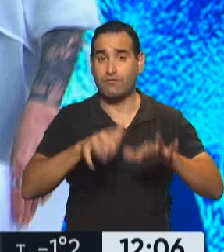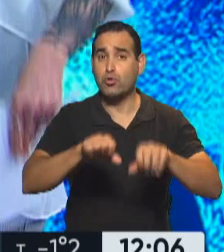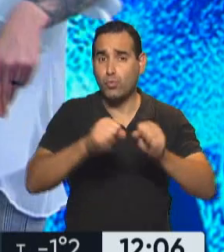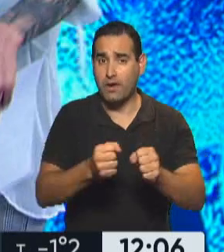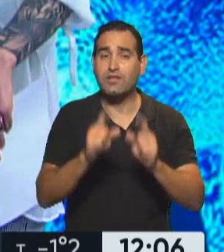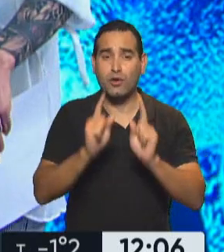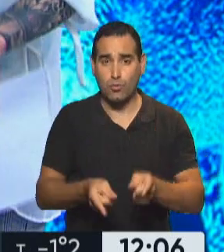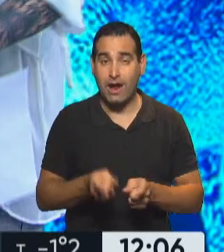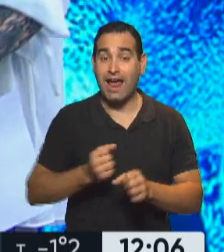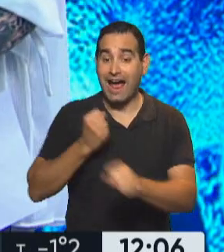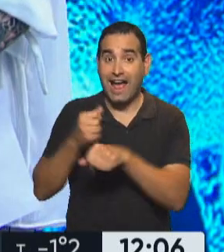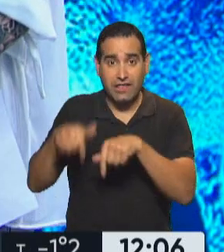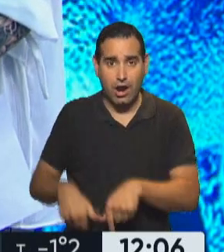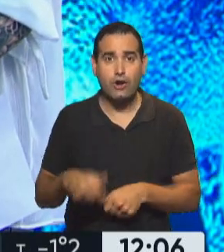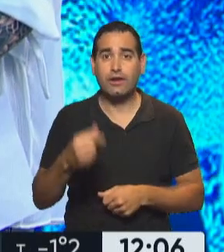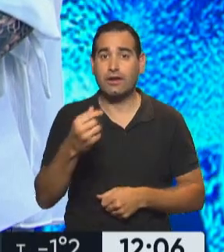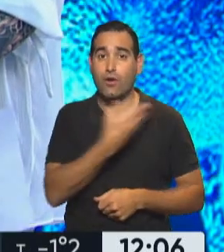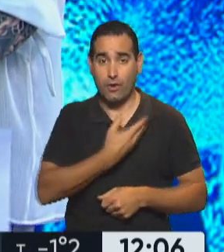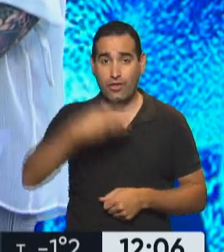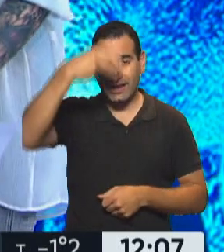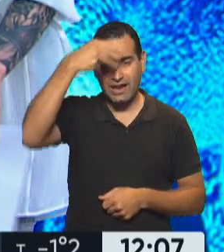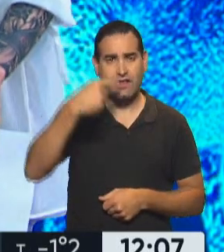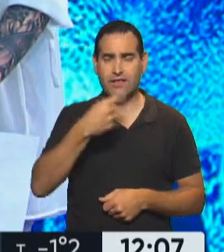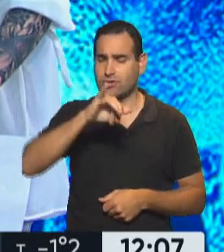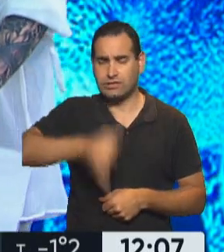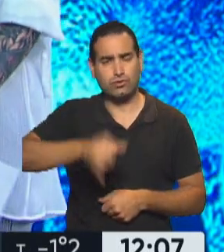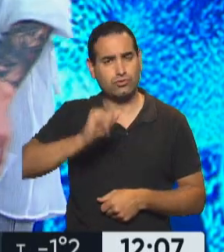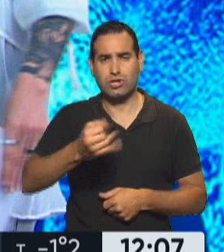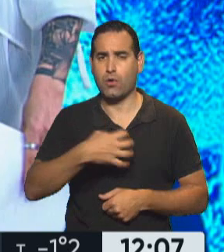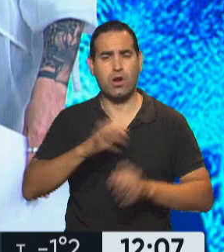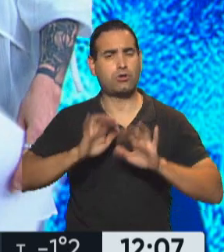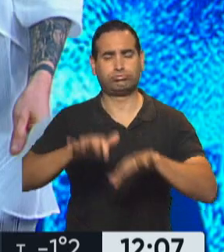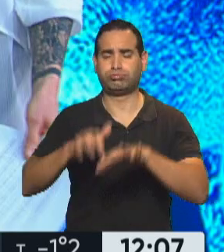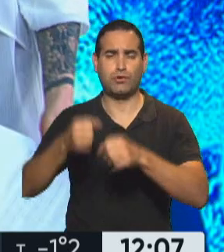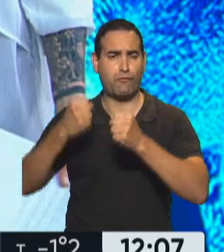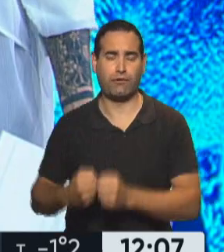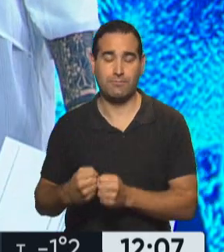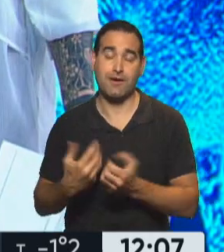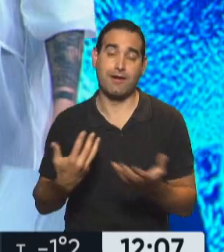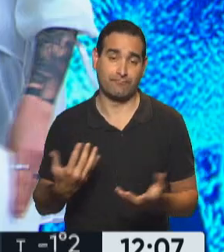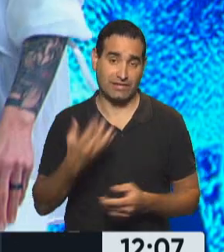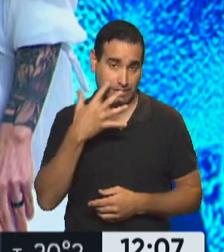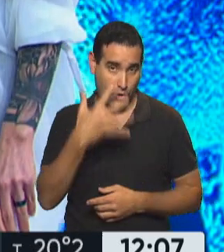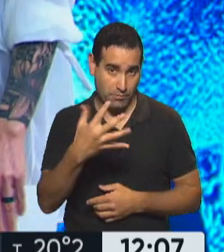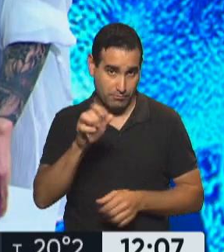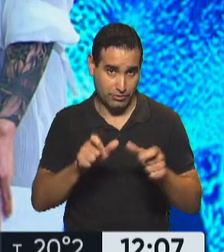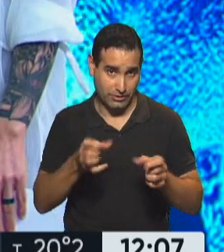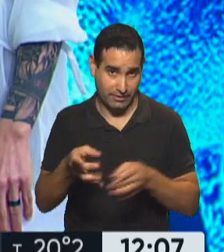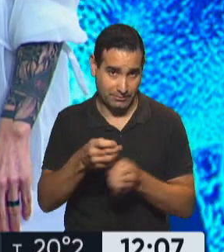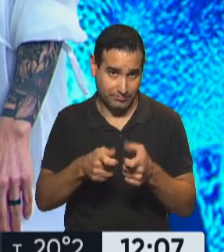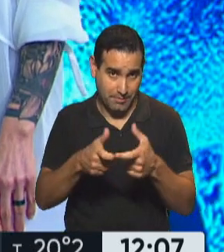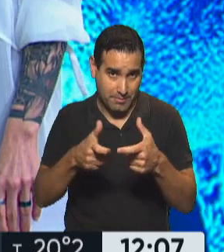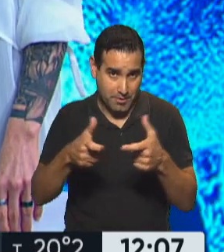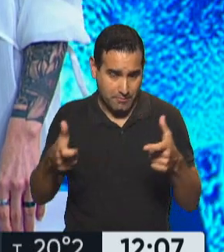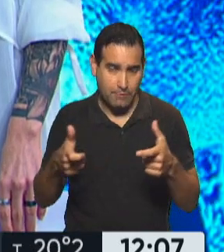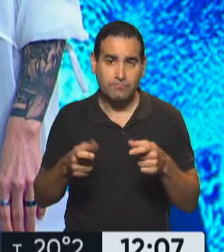escuelas, Schiaretti hasta hoy insistía con las clases presenciales, pese a que los casos ya superaban los 5.000. De hecho, esta medida está